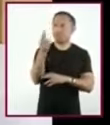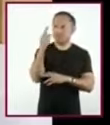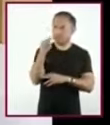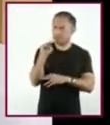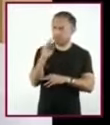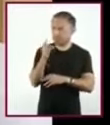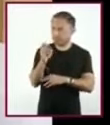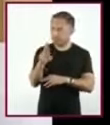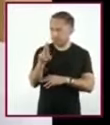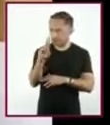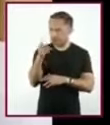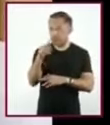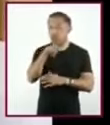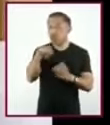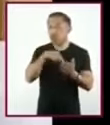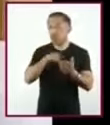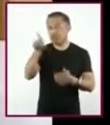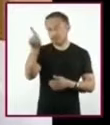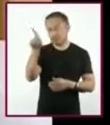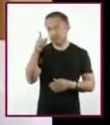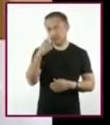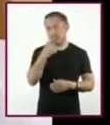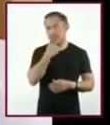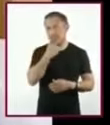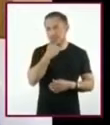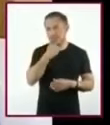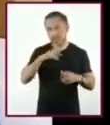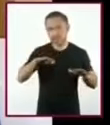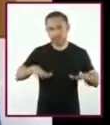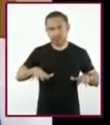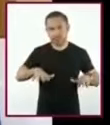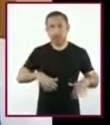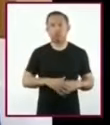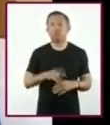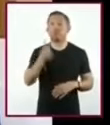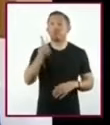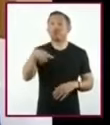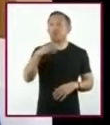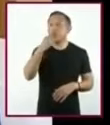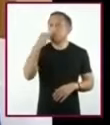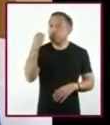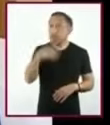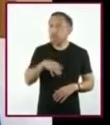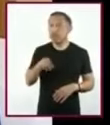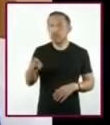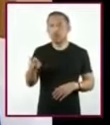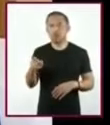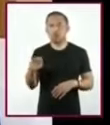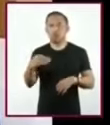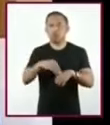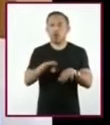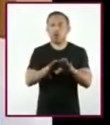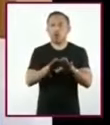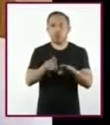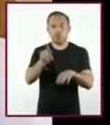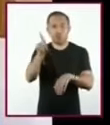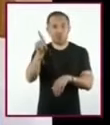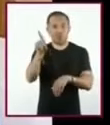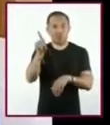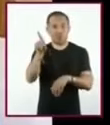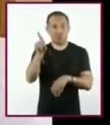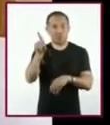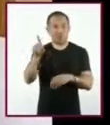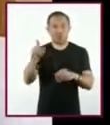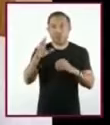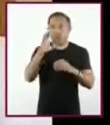University en Gran Bretaña. Y es bien padre lo que está haciendo, porque está haciendo como un centro súper ecológico por allá en la zona